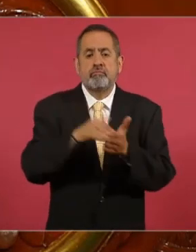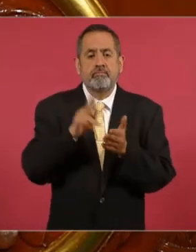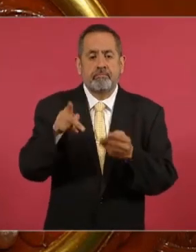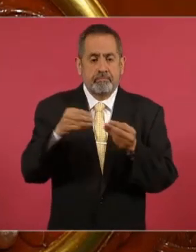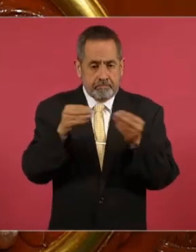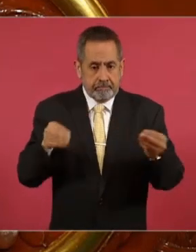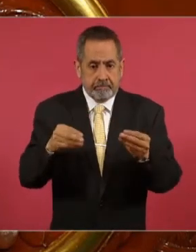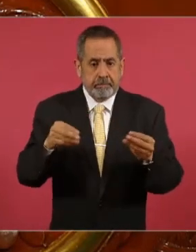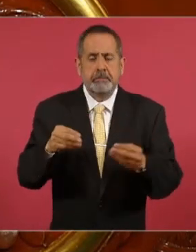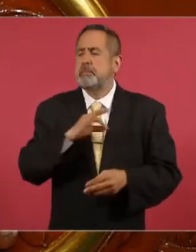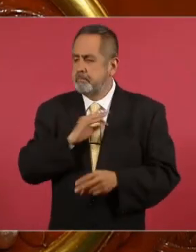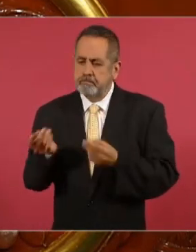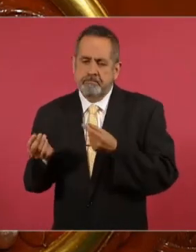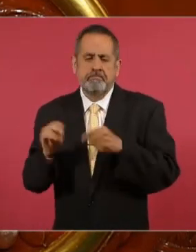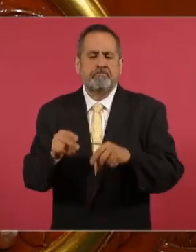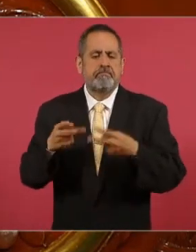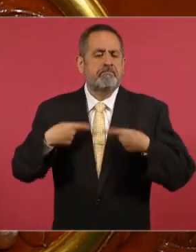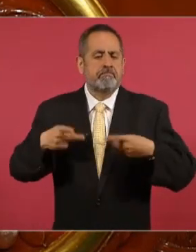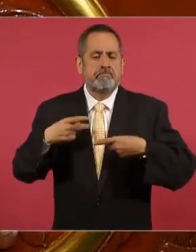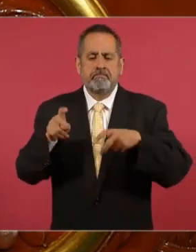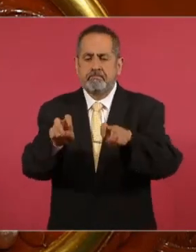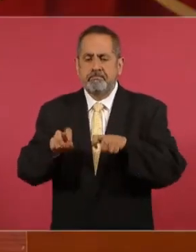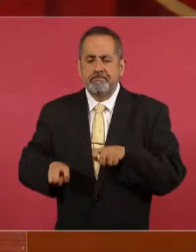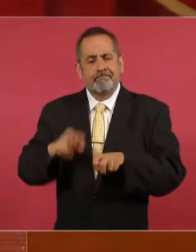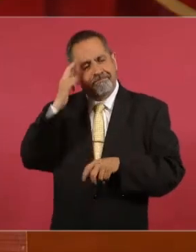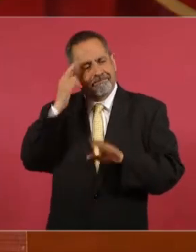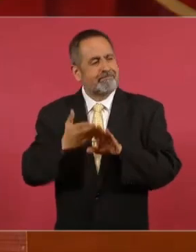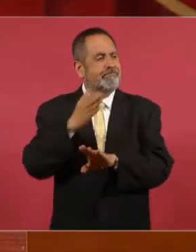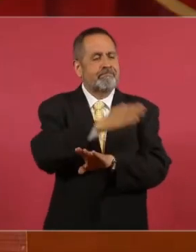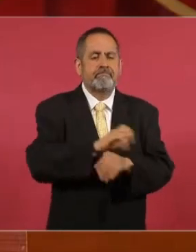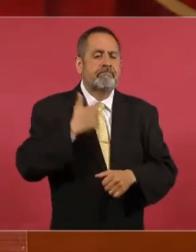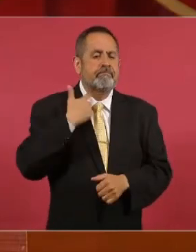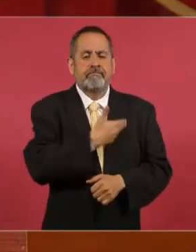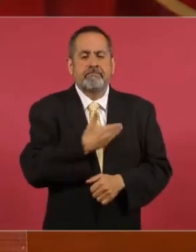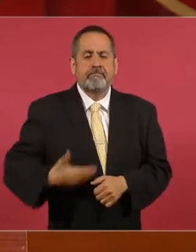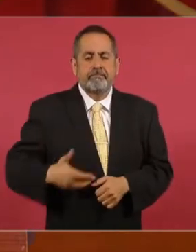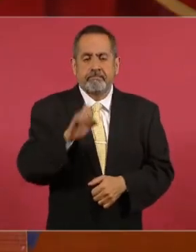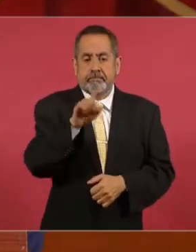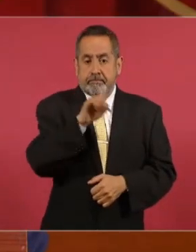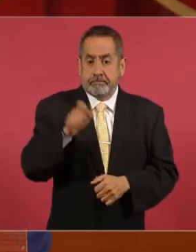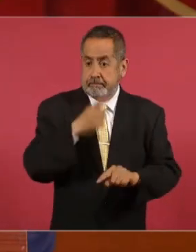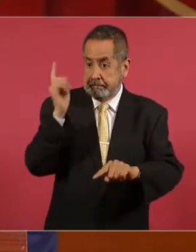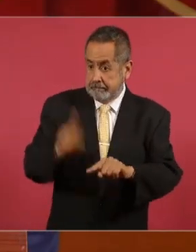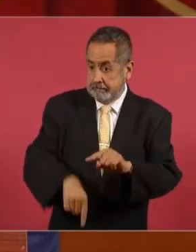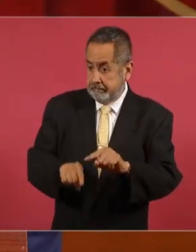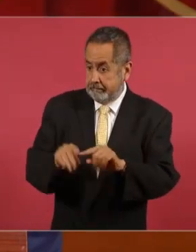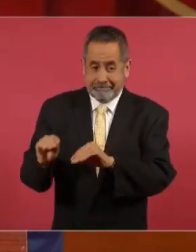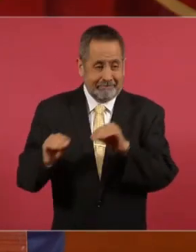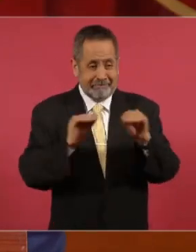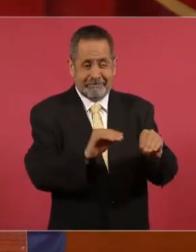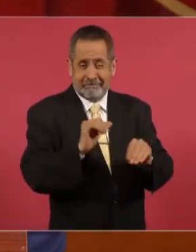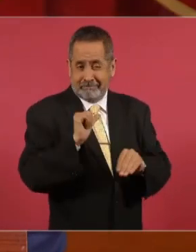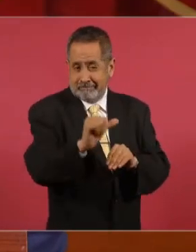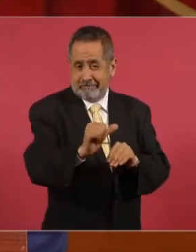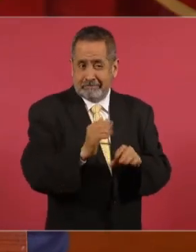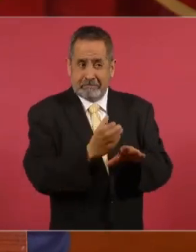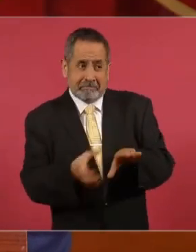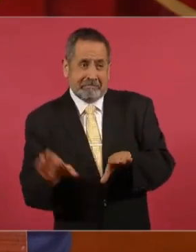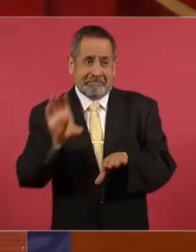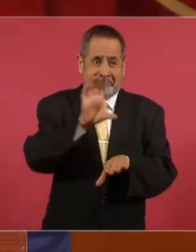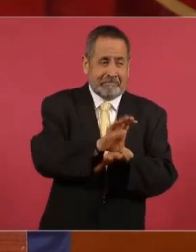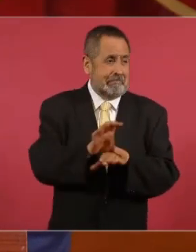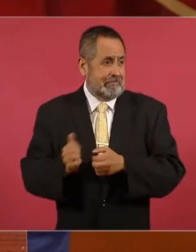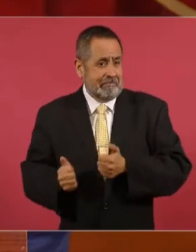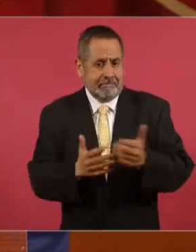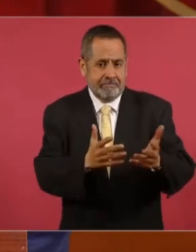concesionados durante el gobierno de Ernesto Zedillo y actualmente destinados únicamente al